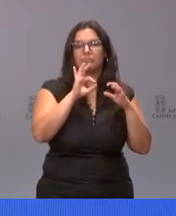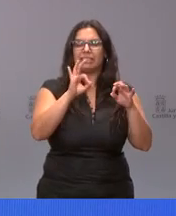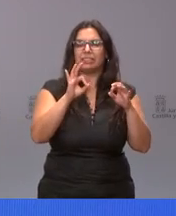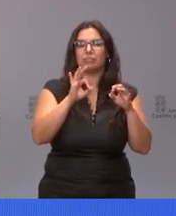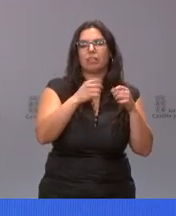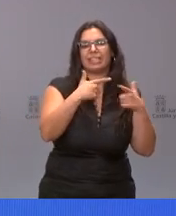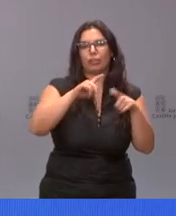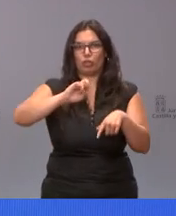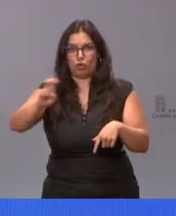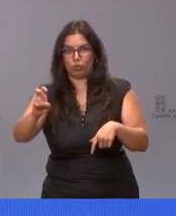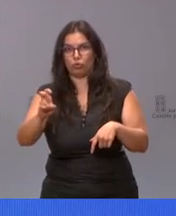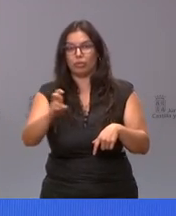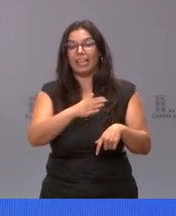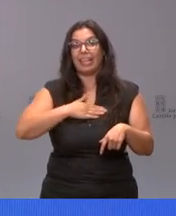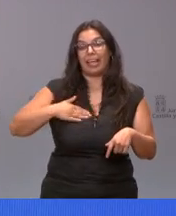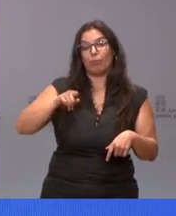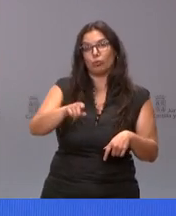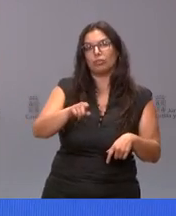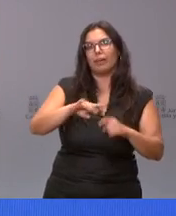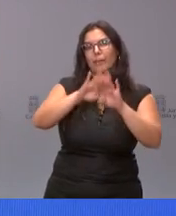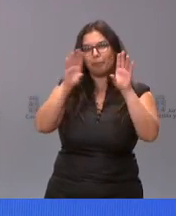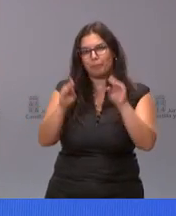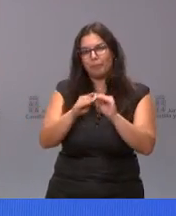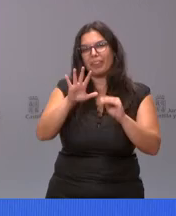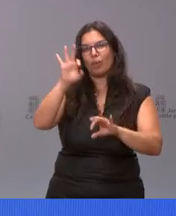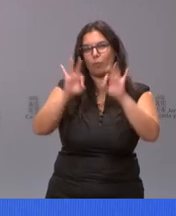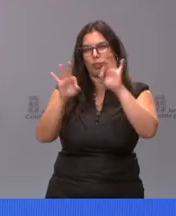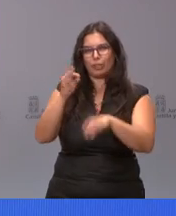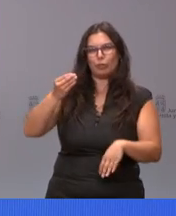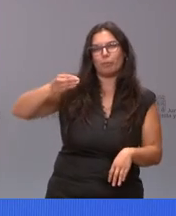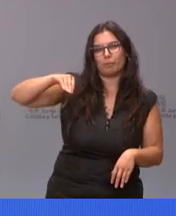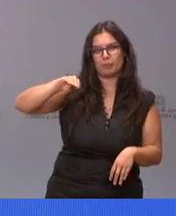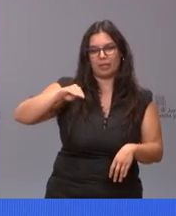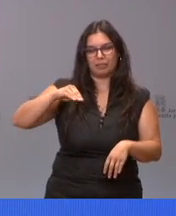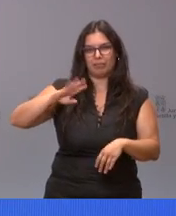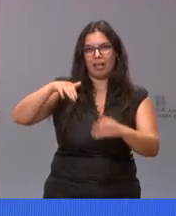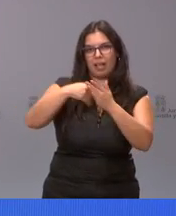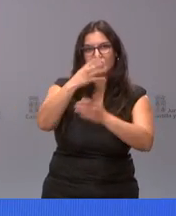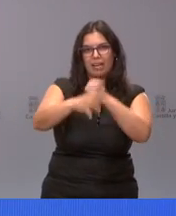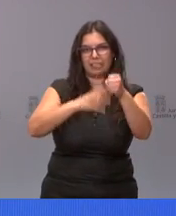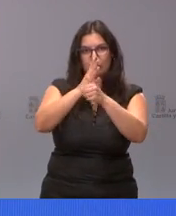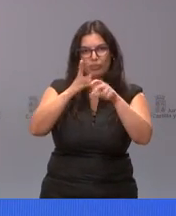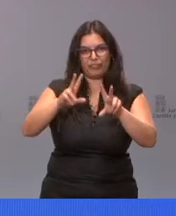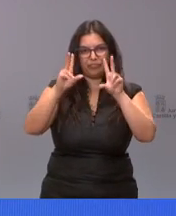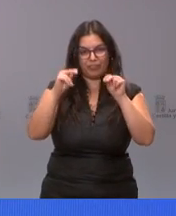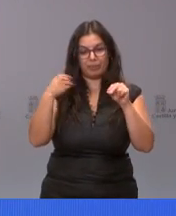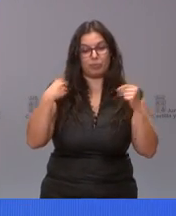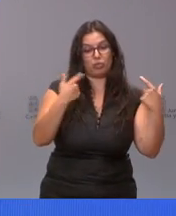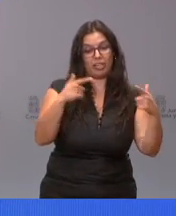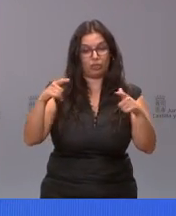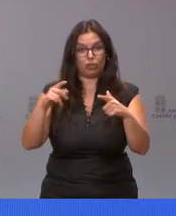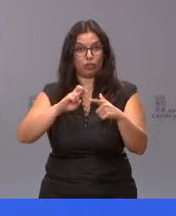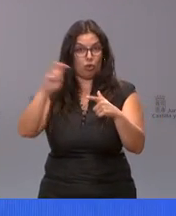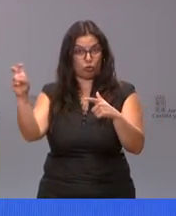Queremos incrementar en 5 puntos, al finalizar la legislatura actual, ese incremento de los sectores